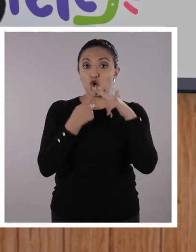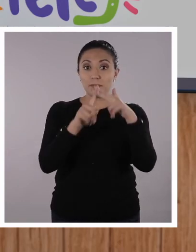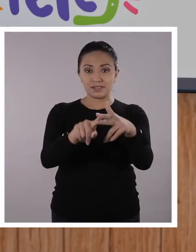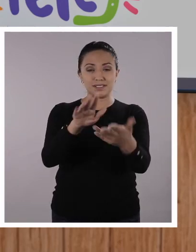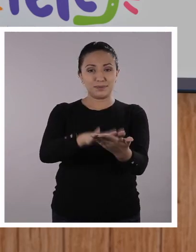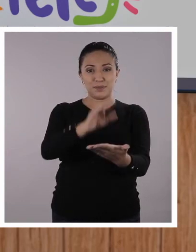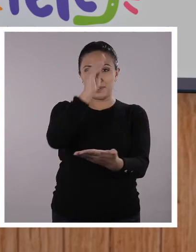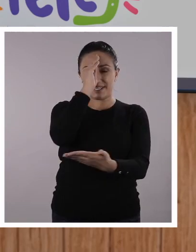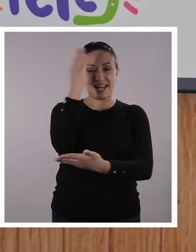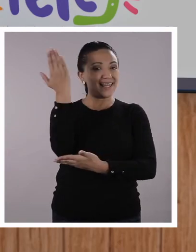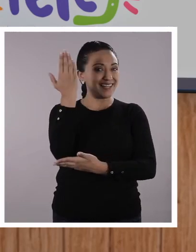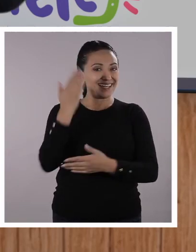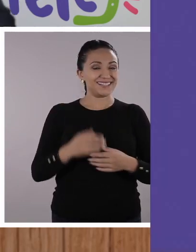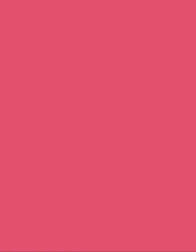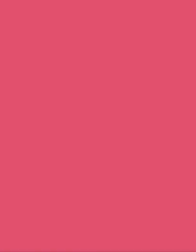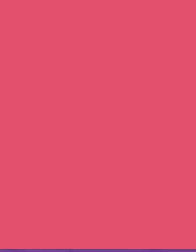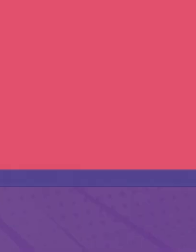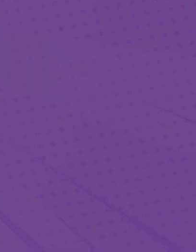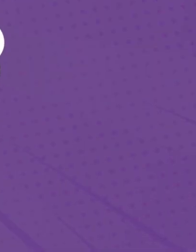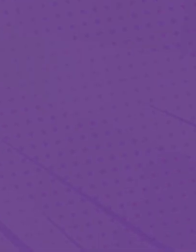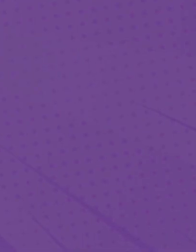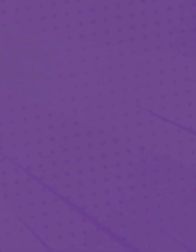Aprender la Tele.